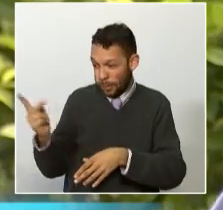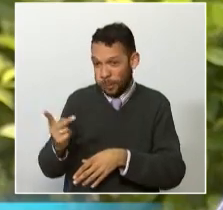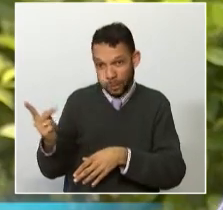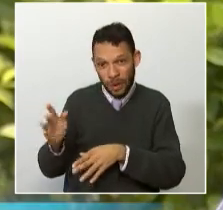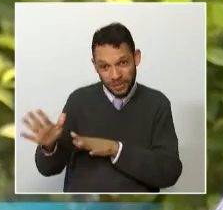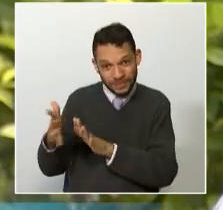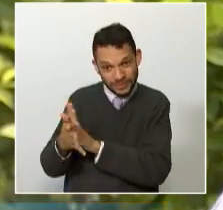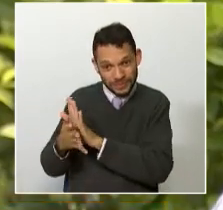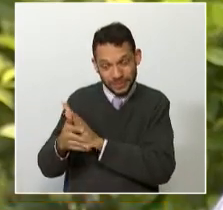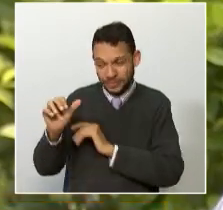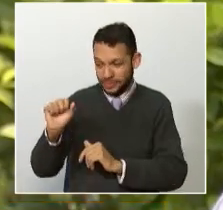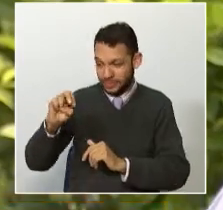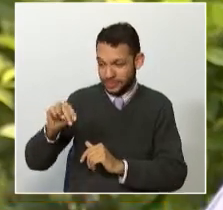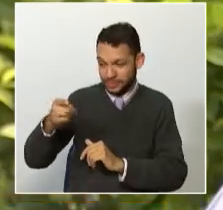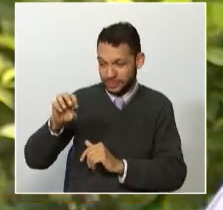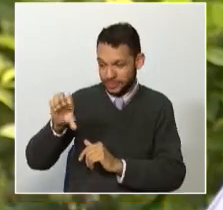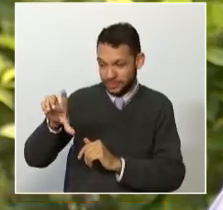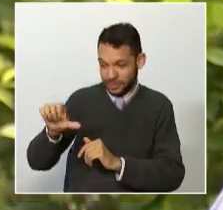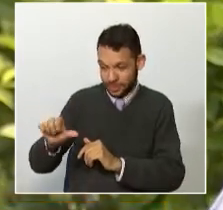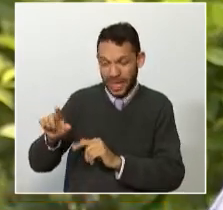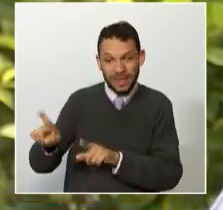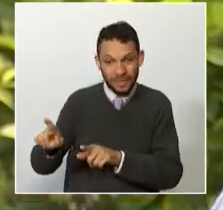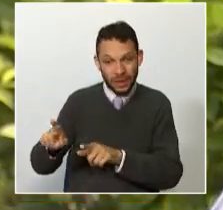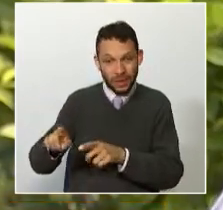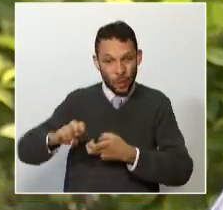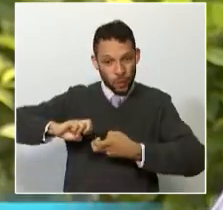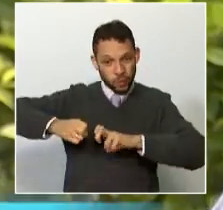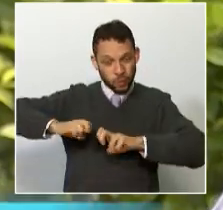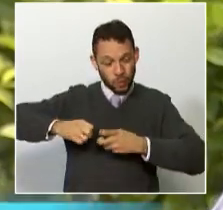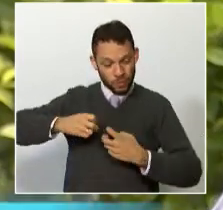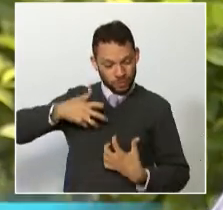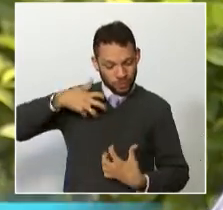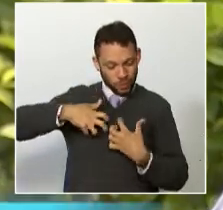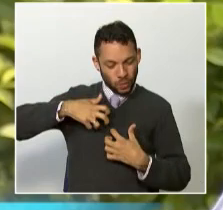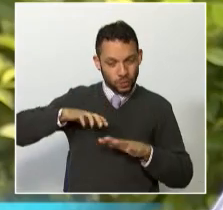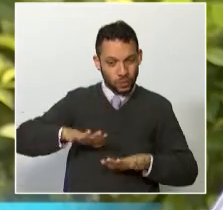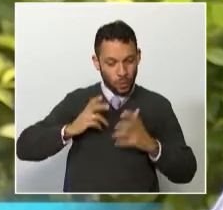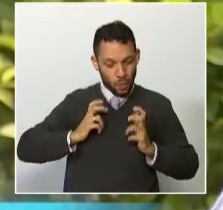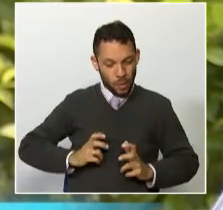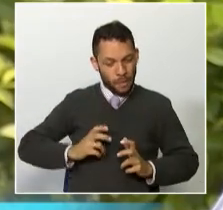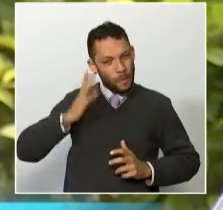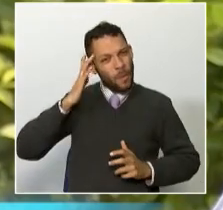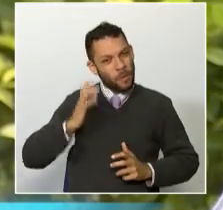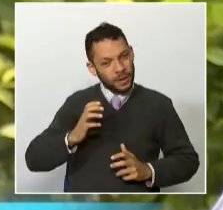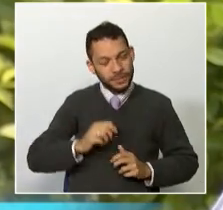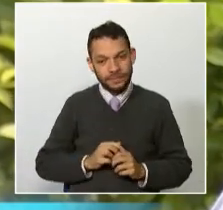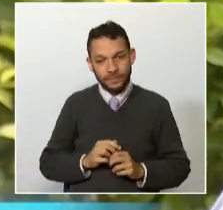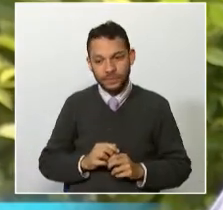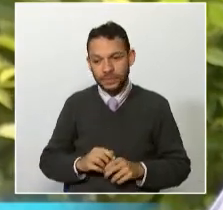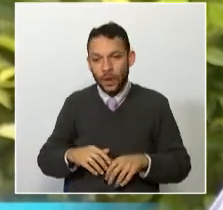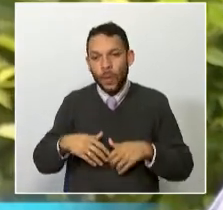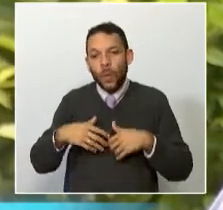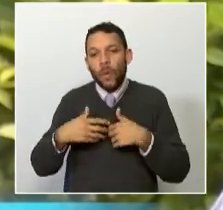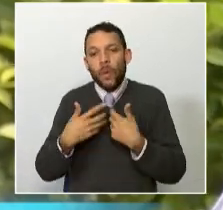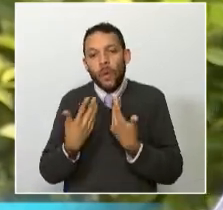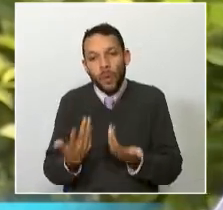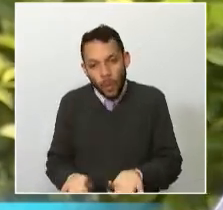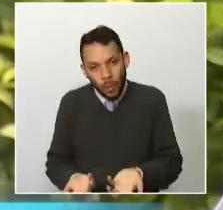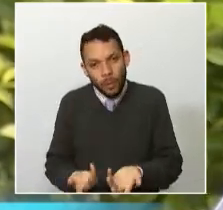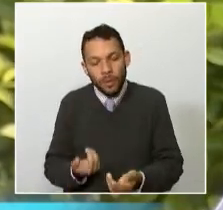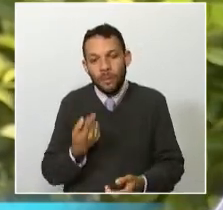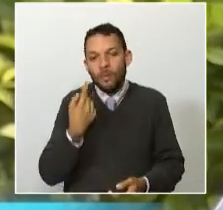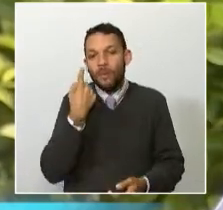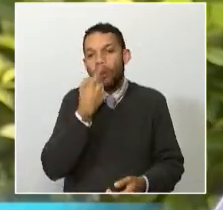de Ángela en la parte de fisioterapia, porque vamos a decirle cómo la boca